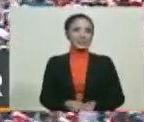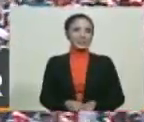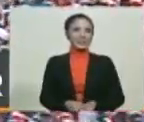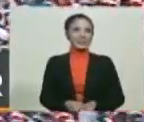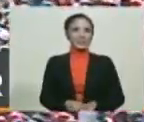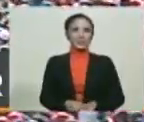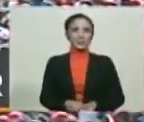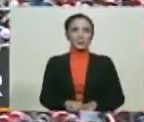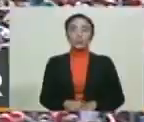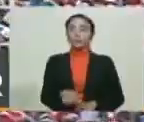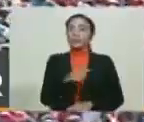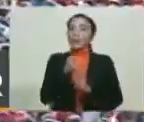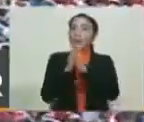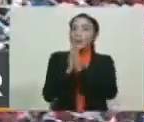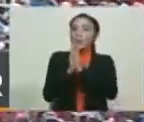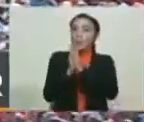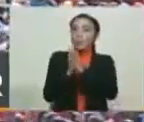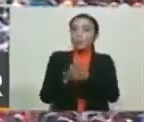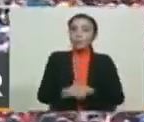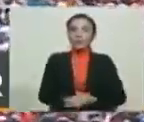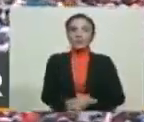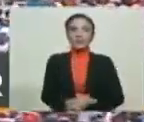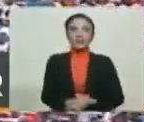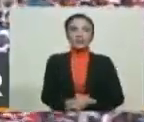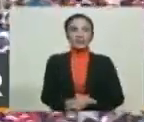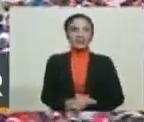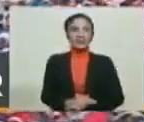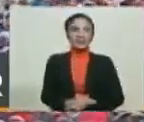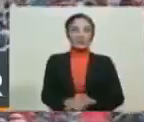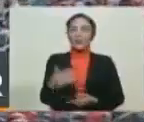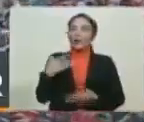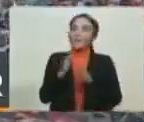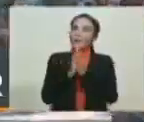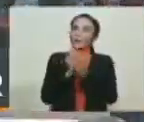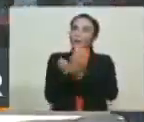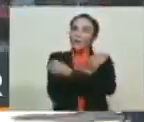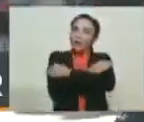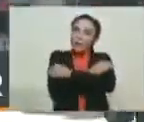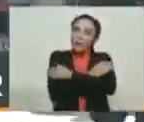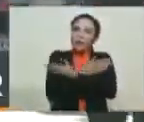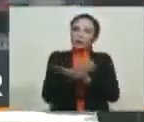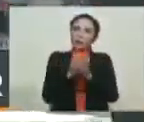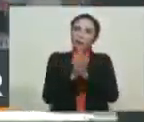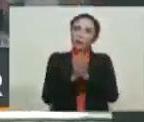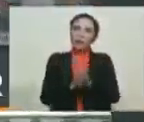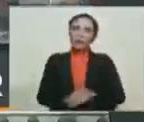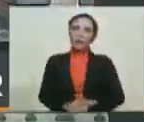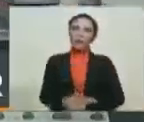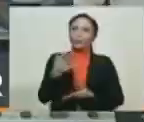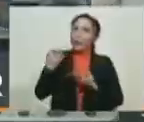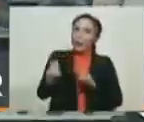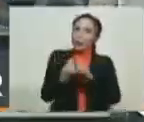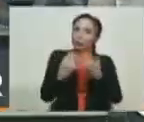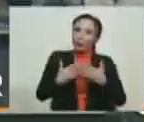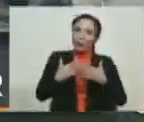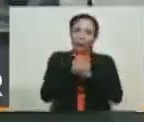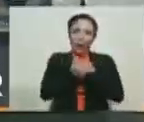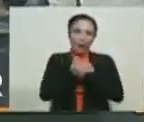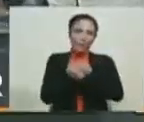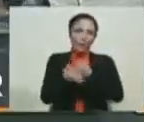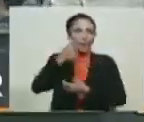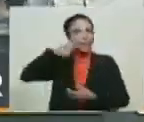vengo a pedirte tu abrazo portuguesa vengo a pedirte poder